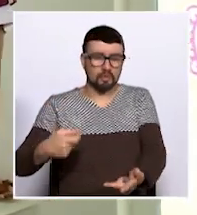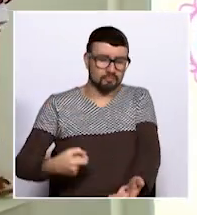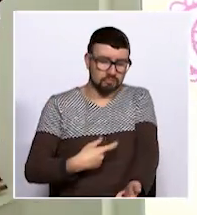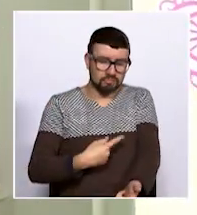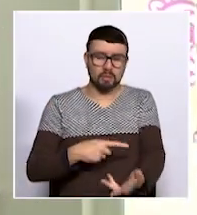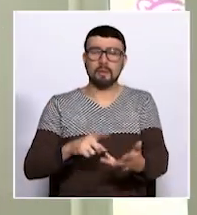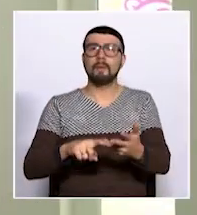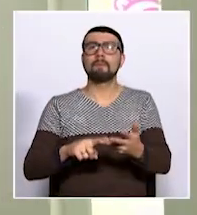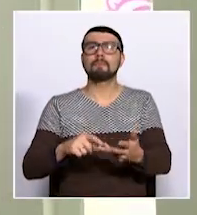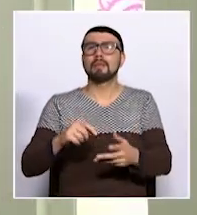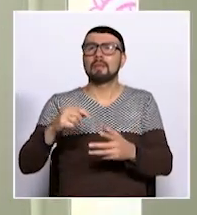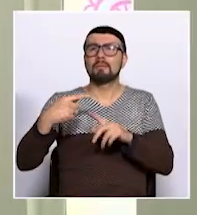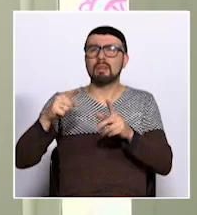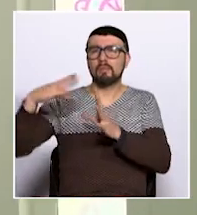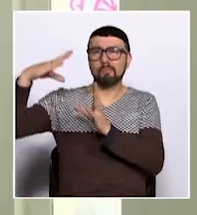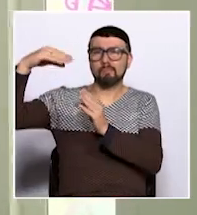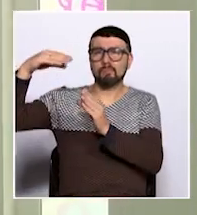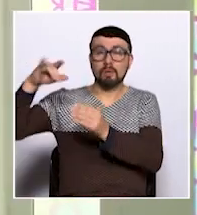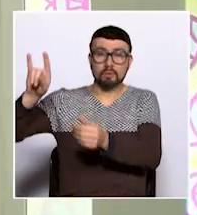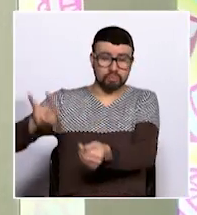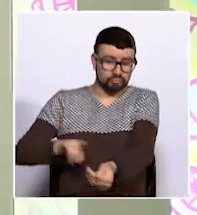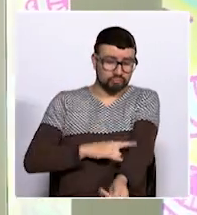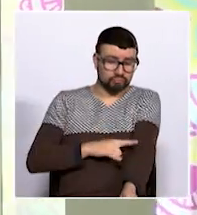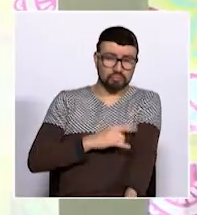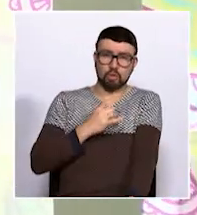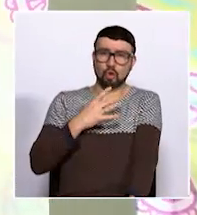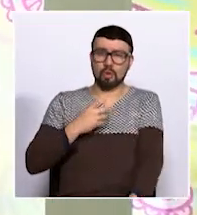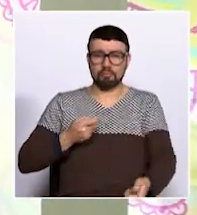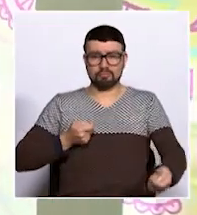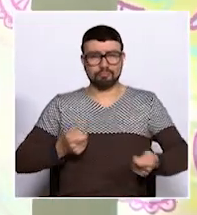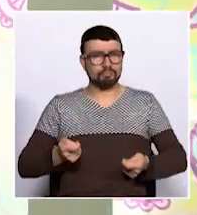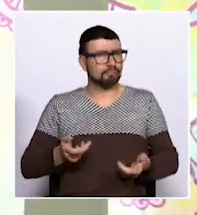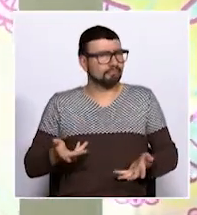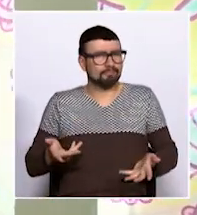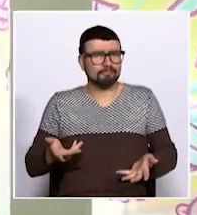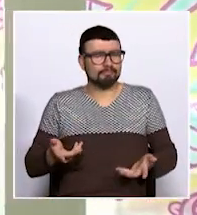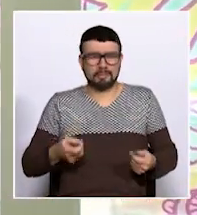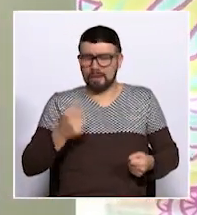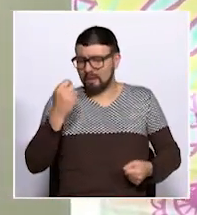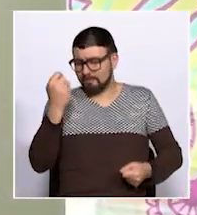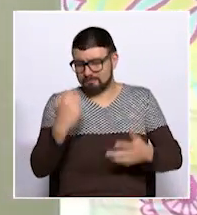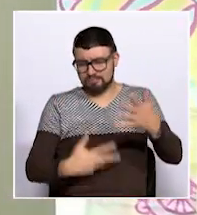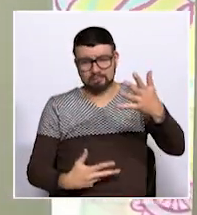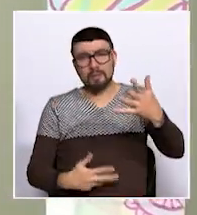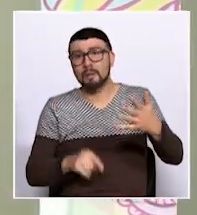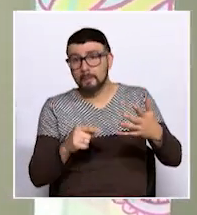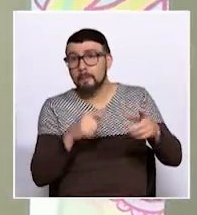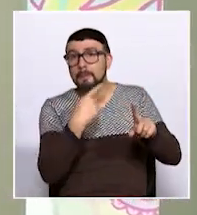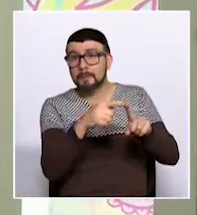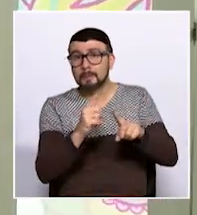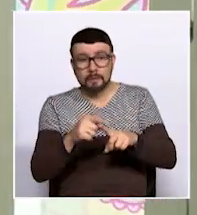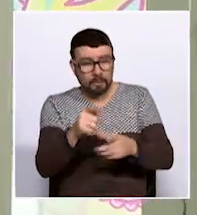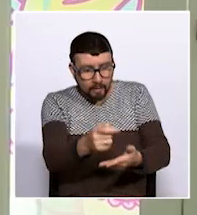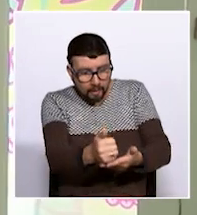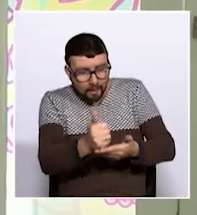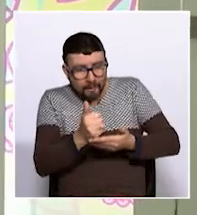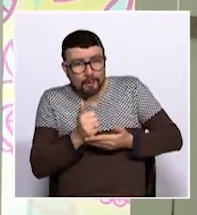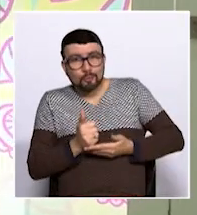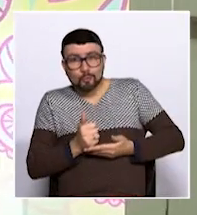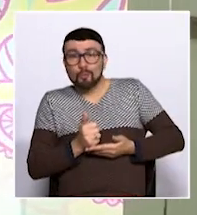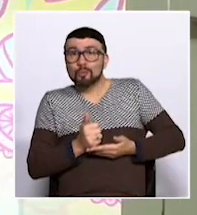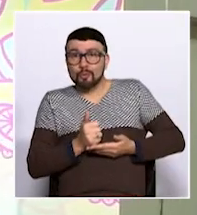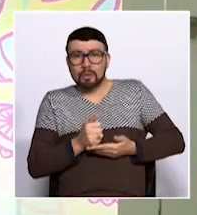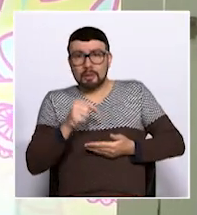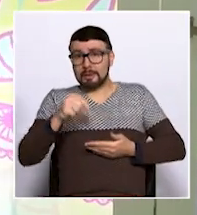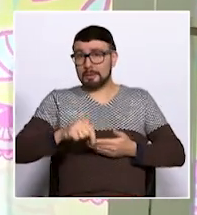diferente a la quelación para manejo de dolores. Entonces, miren que hay muchas herramientas que realmente en el programa nos quedamos